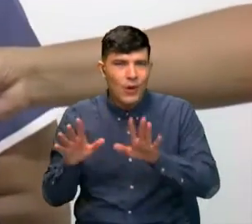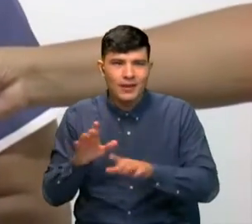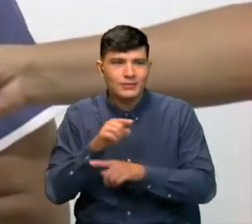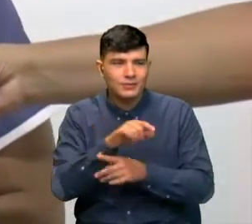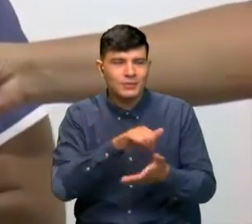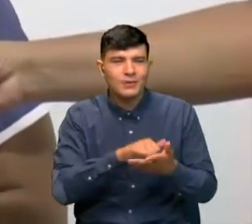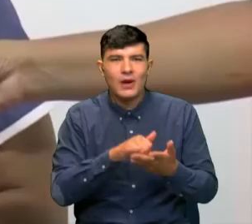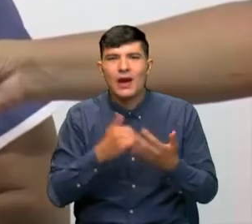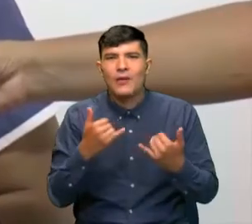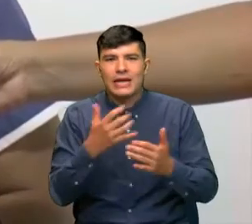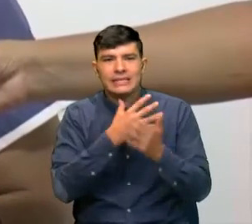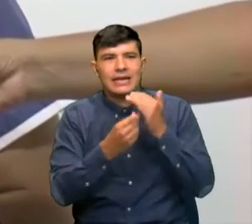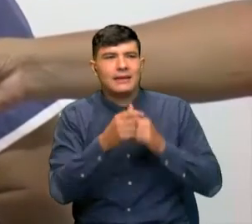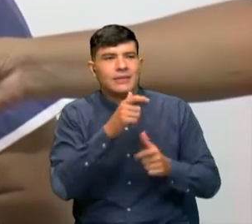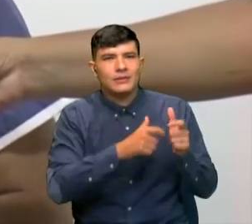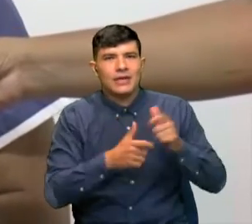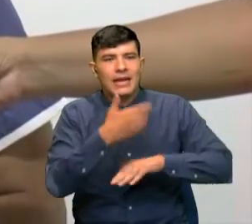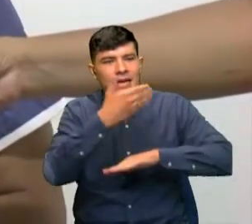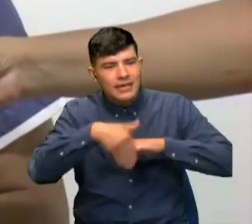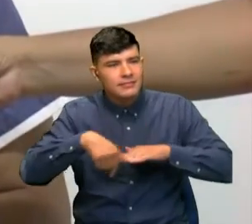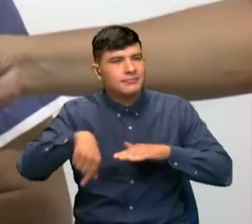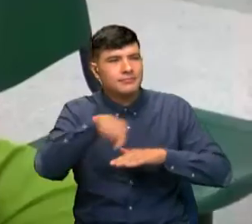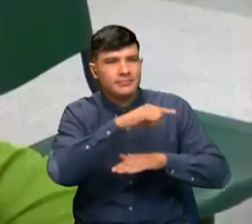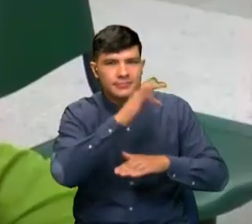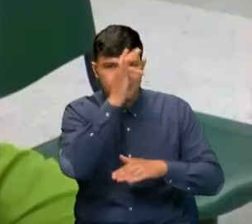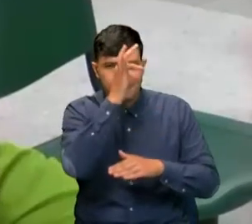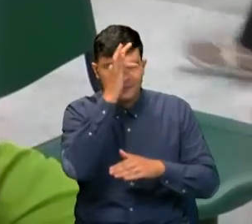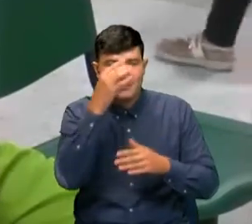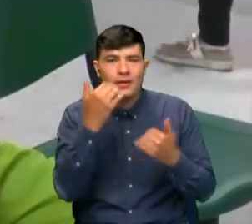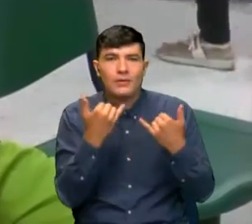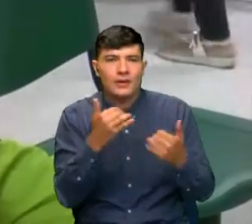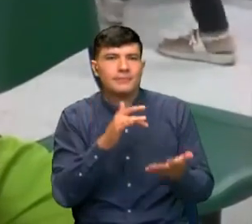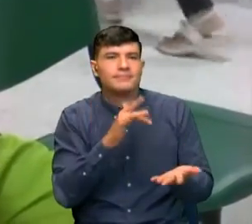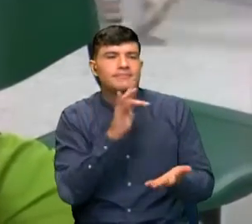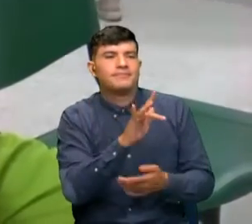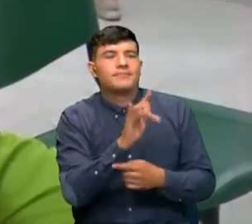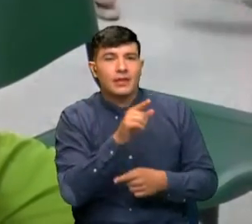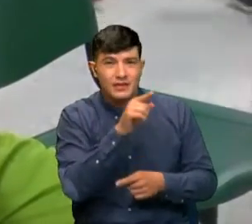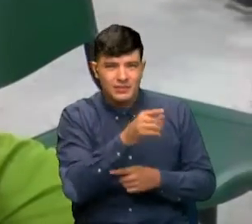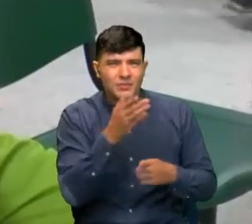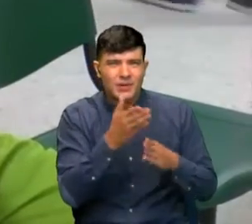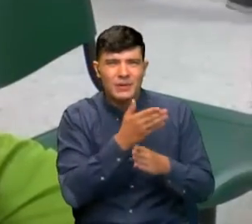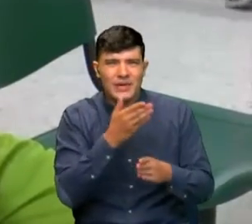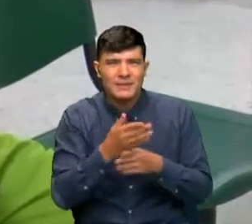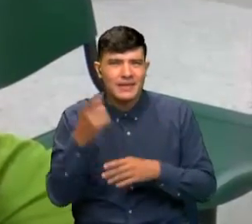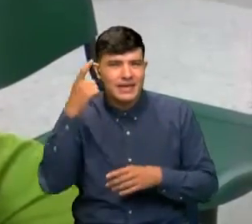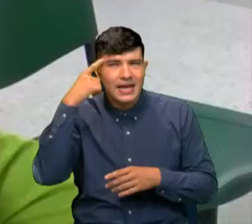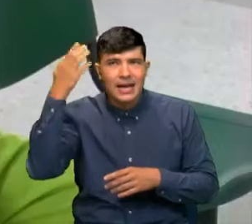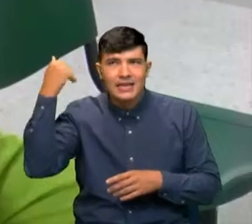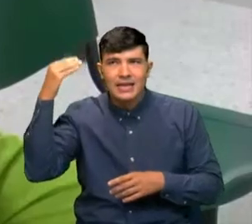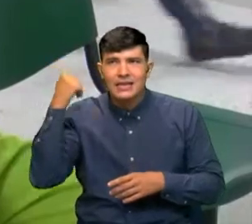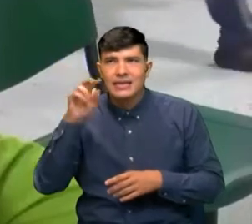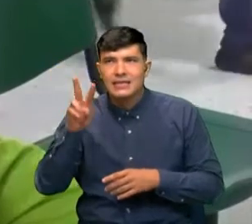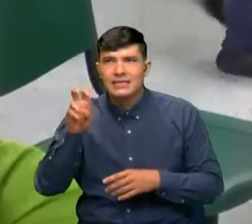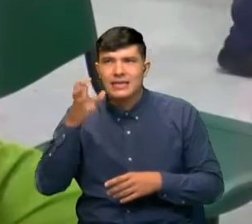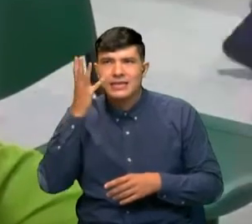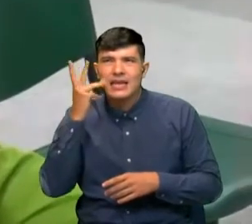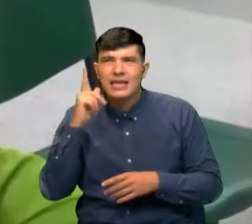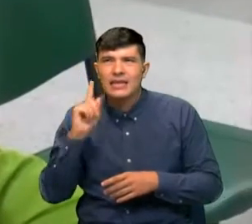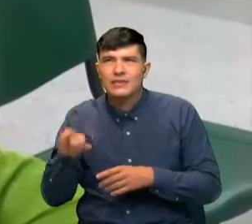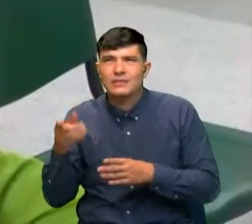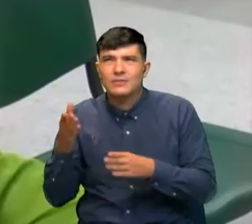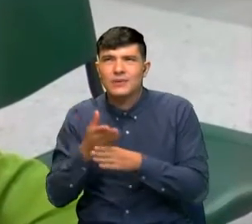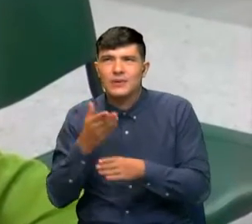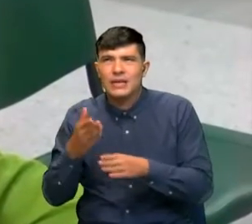entonces contamos con dos pacientes con problemas mentales un paciente que ya lleva siete días aquí en la institución con un trastorno